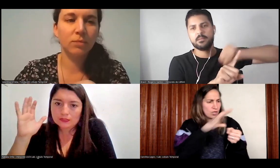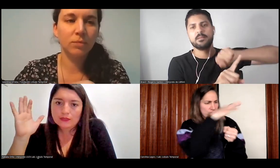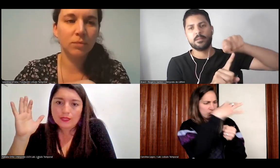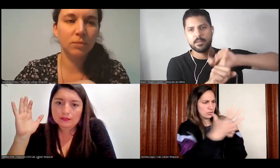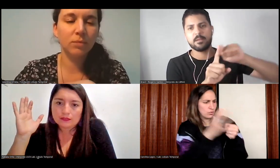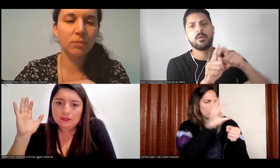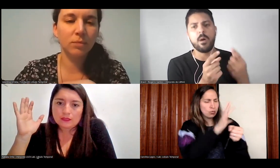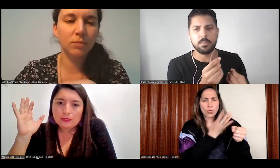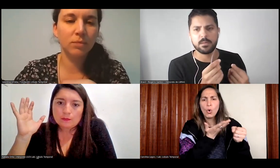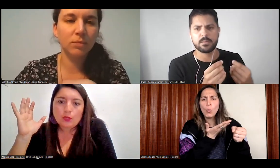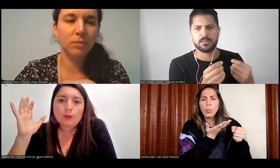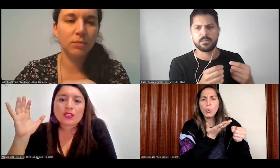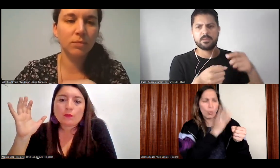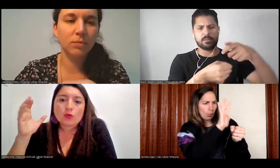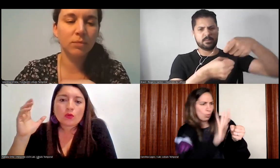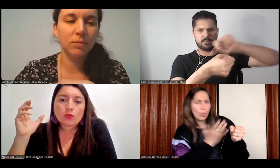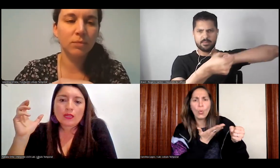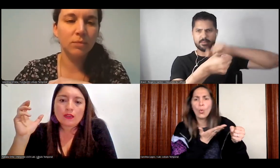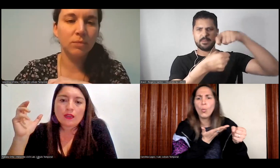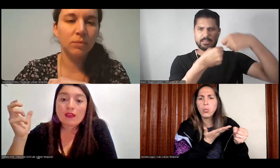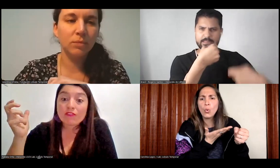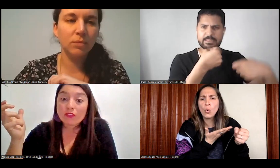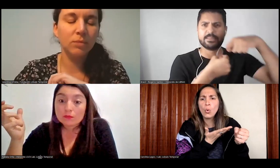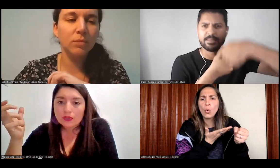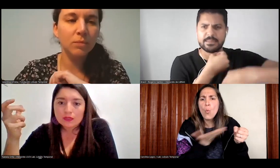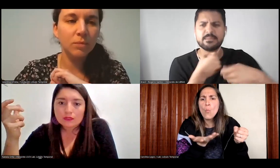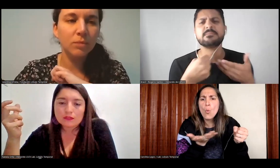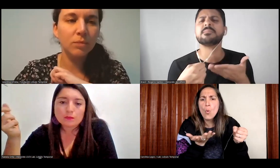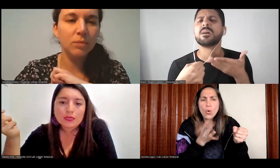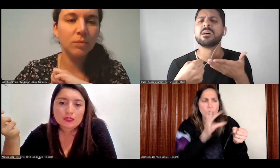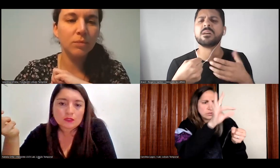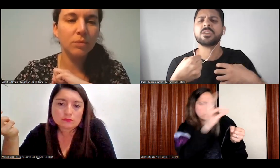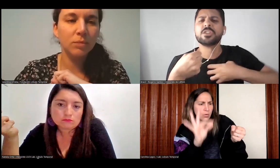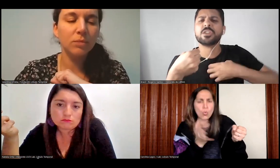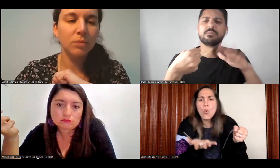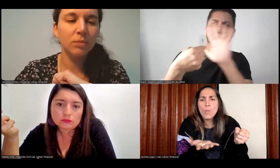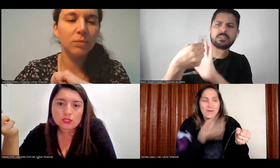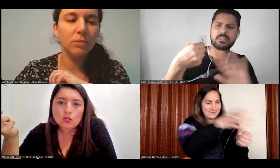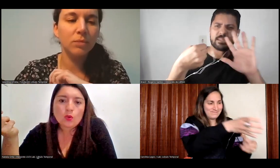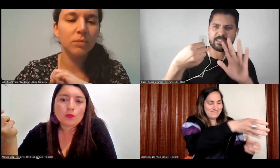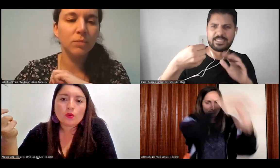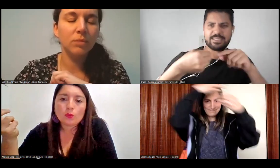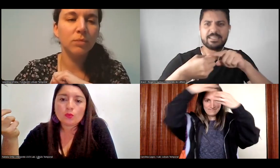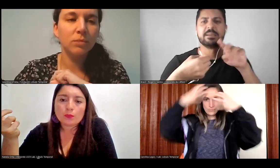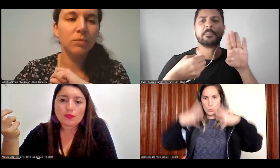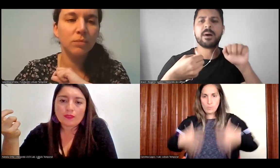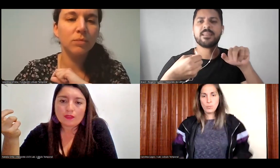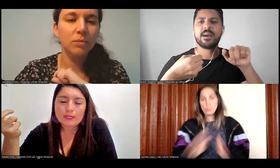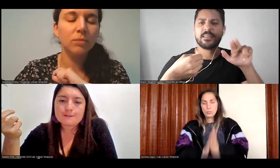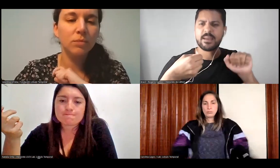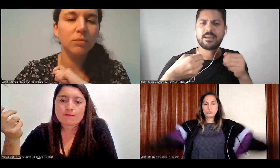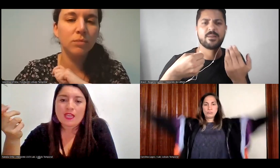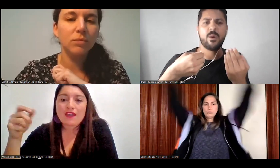Ok, está bien, pero por ejemplo, ¿cuál es la forma del plátano? ¿Cómo uno